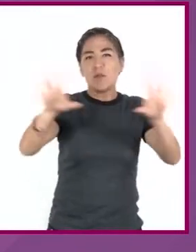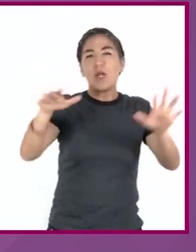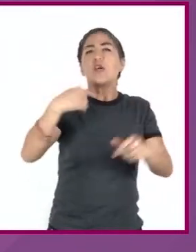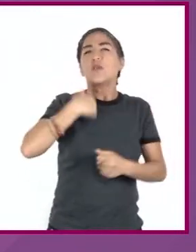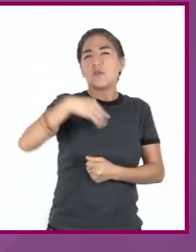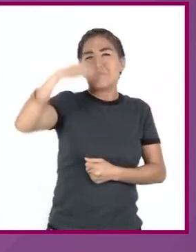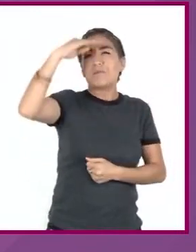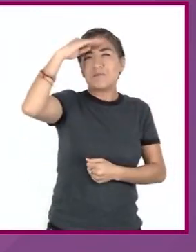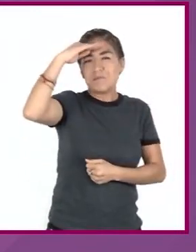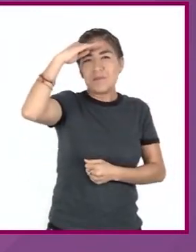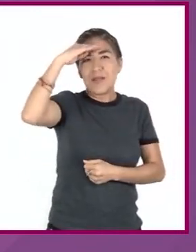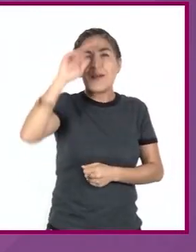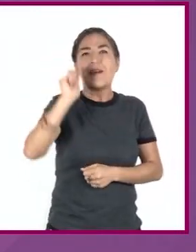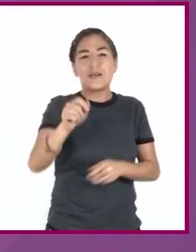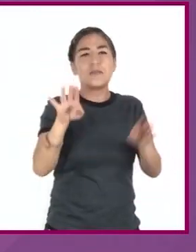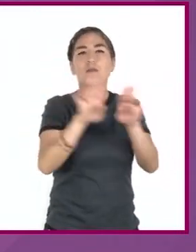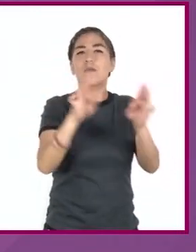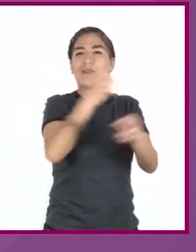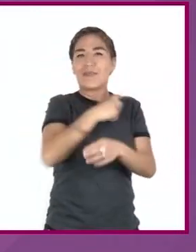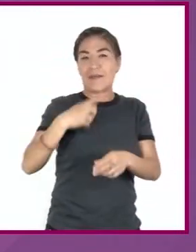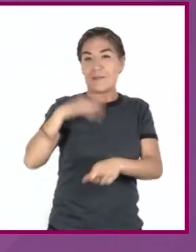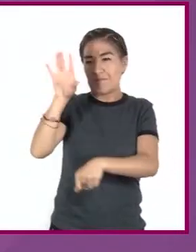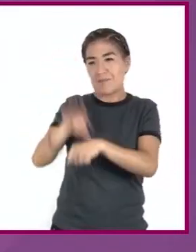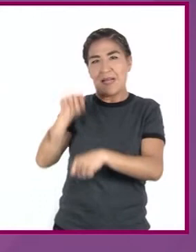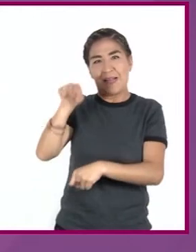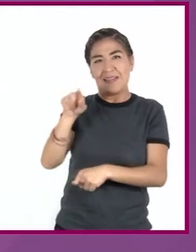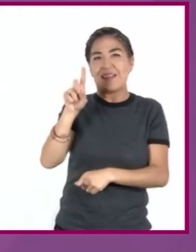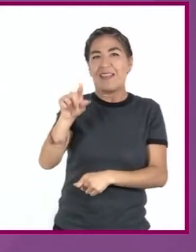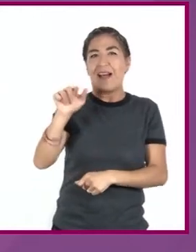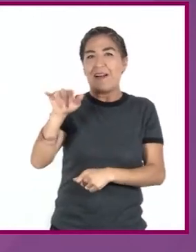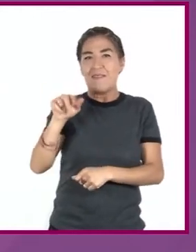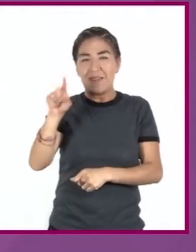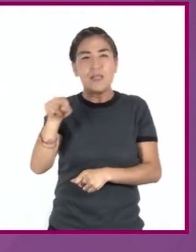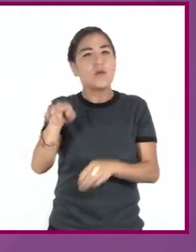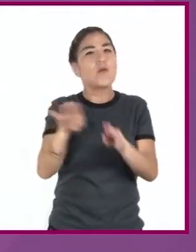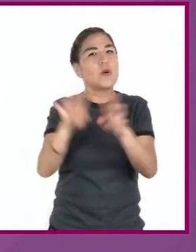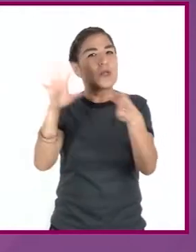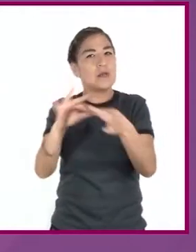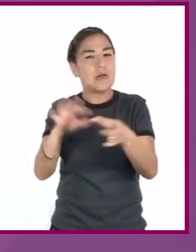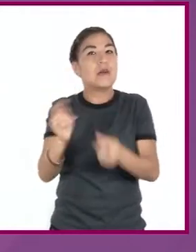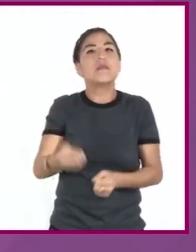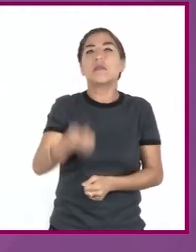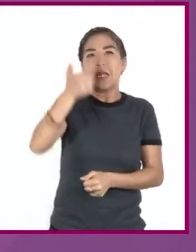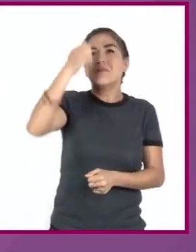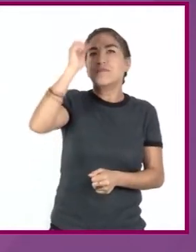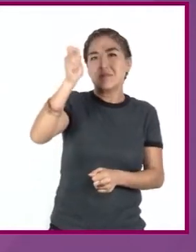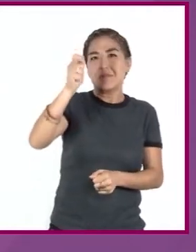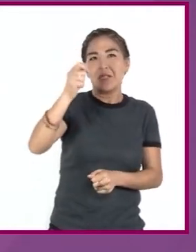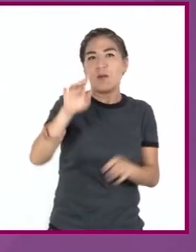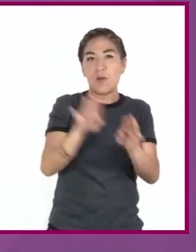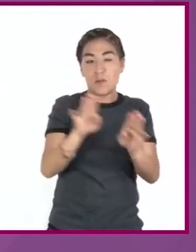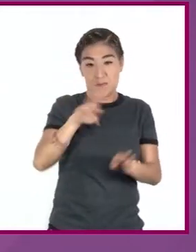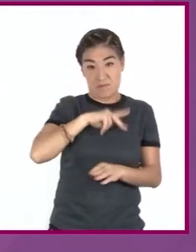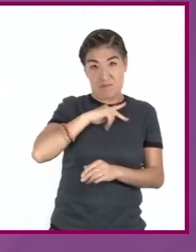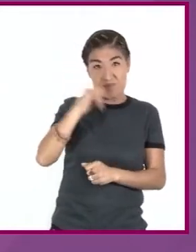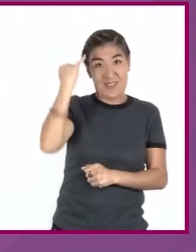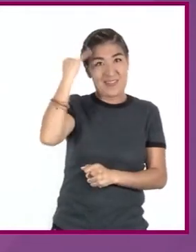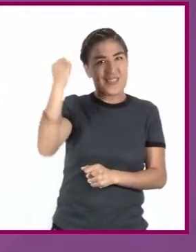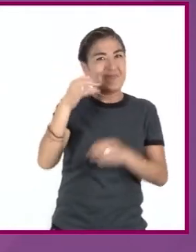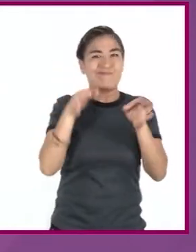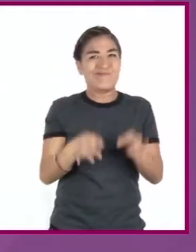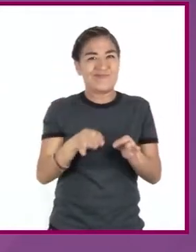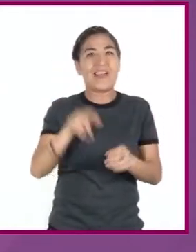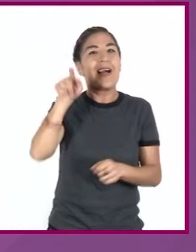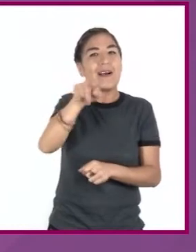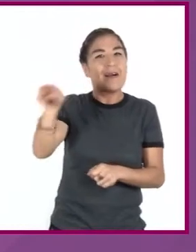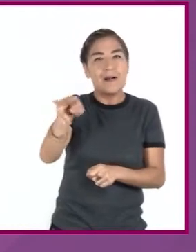había hablar primero con Davy y Wollaston, ya que podíamos decir que el motor eléctrico no había sido mi idea original. Yo